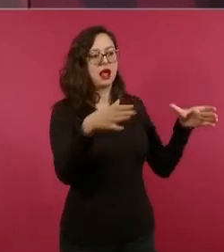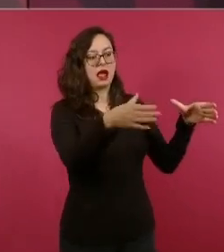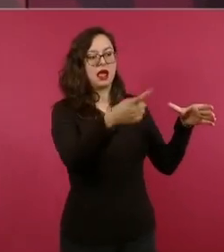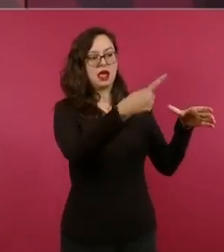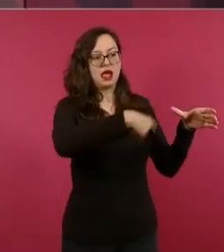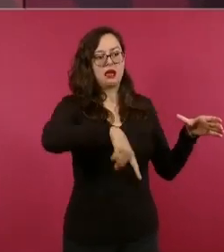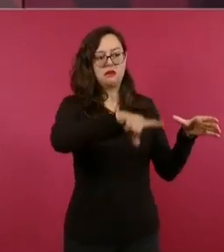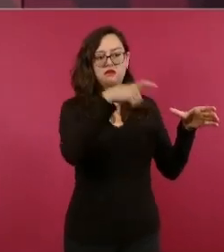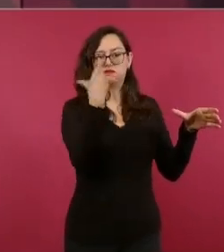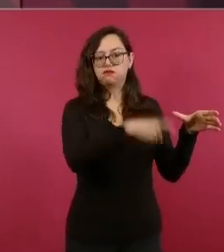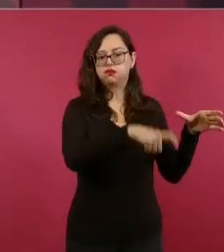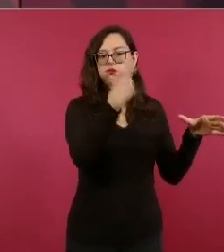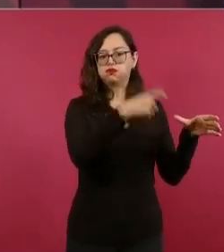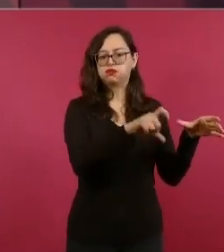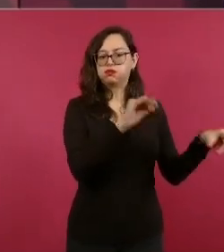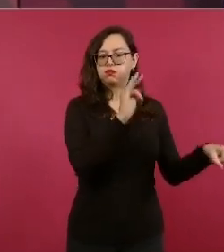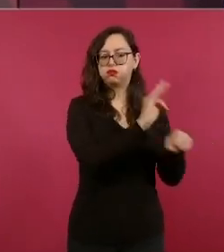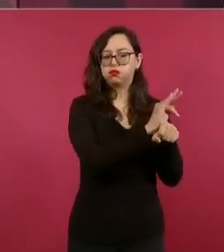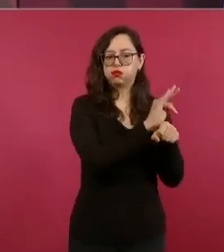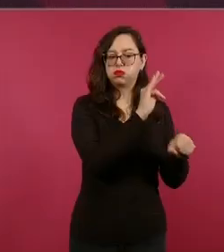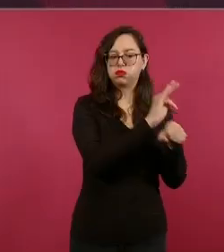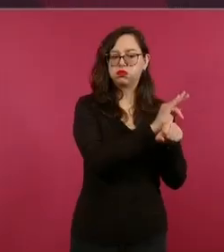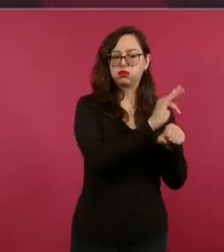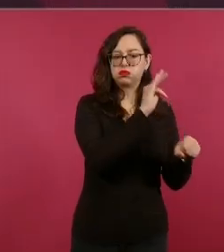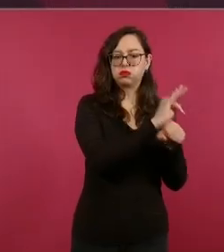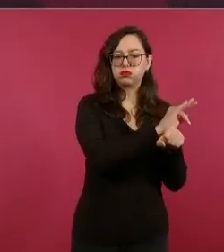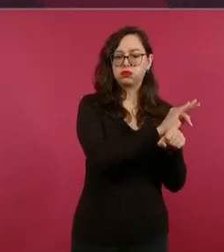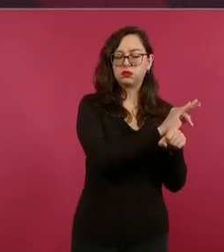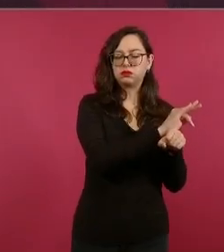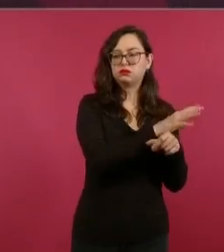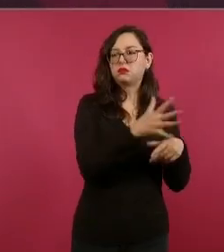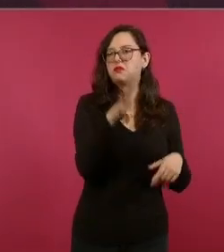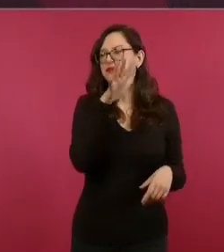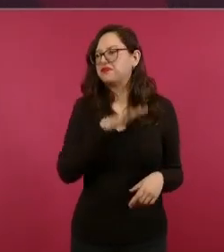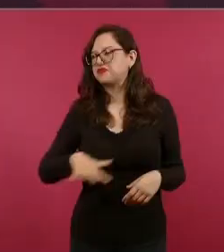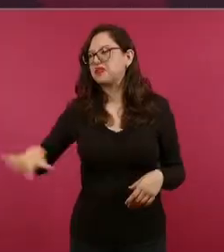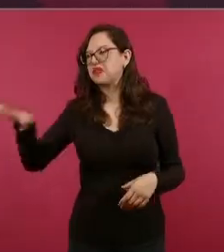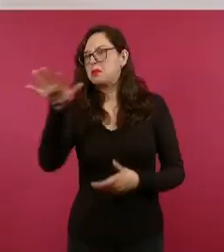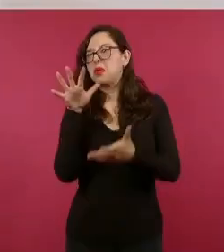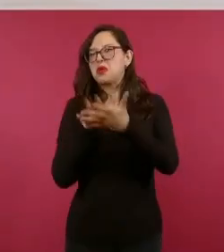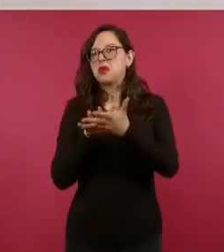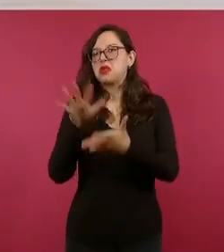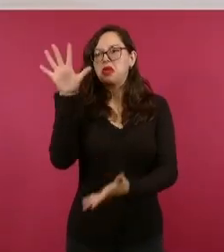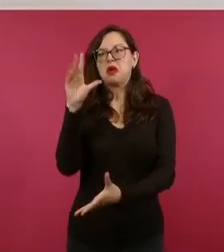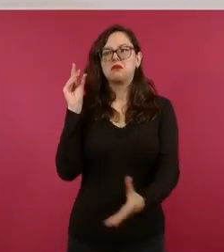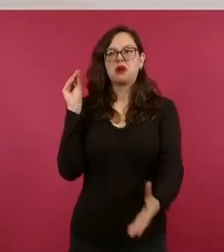a la oligarquía, sin pensar nunca en el pueblo.